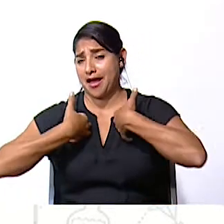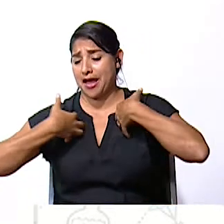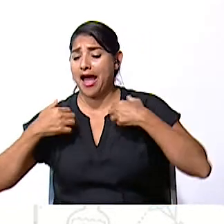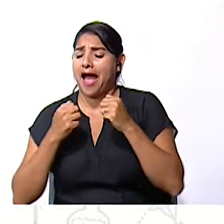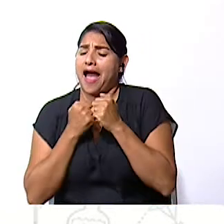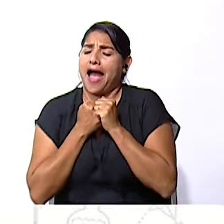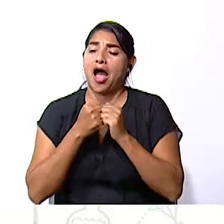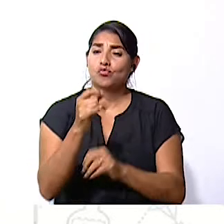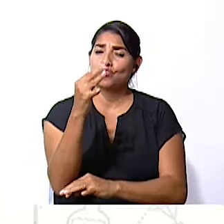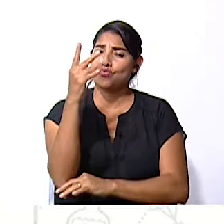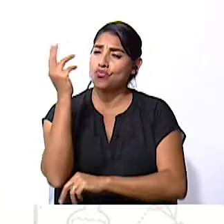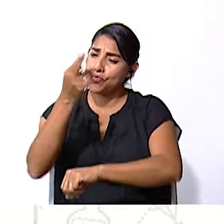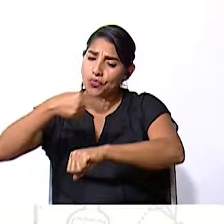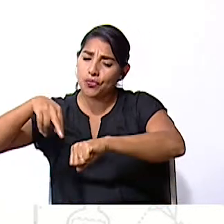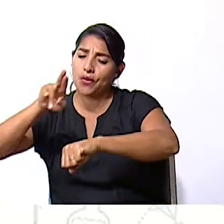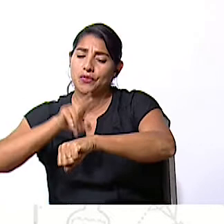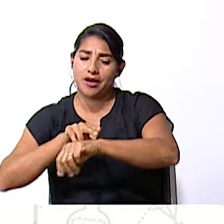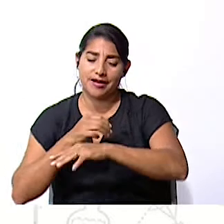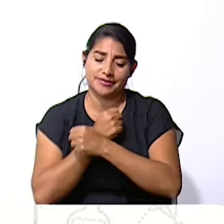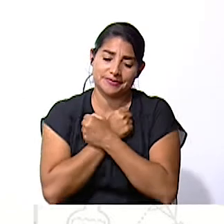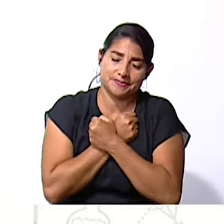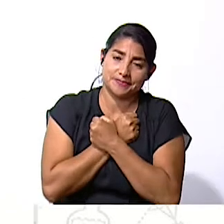la naturaleza.